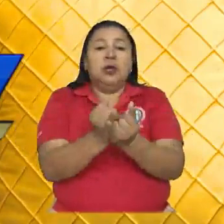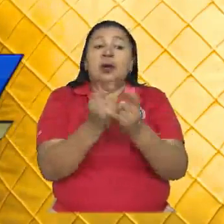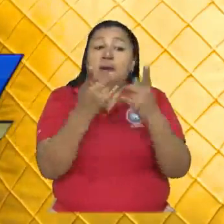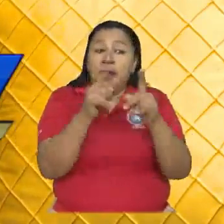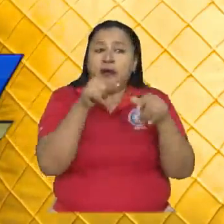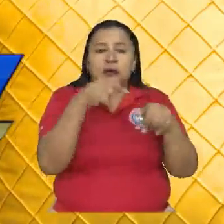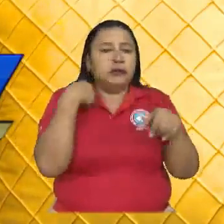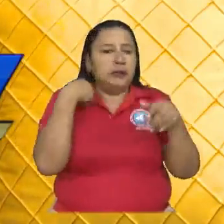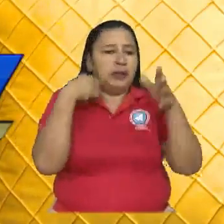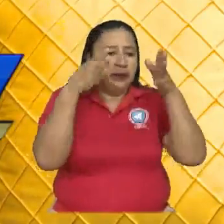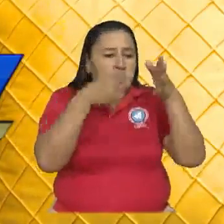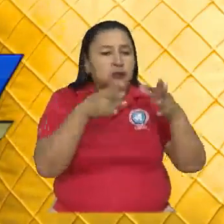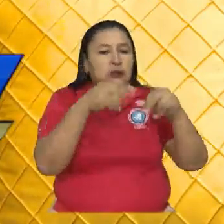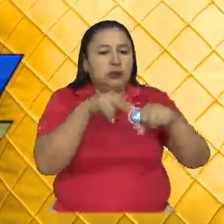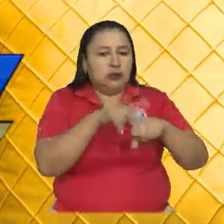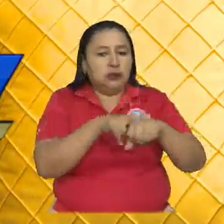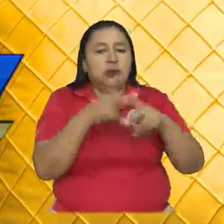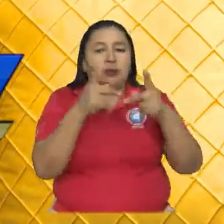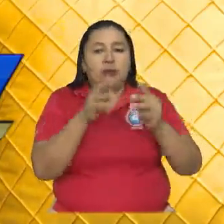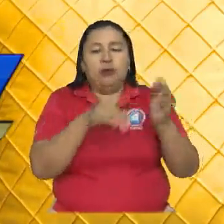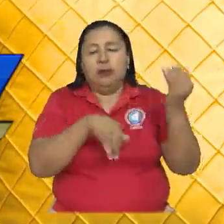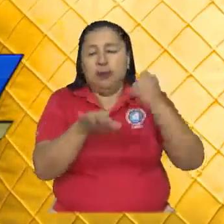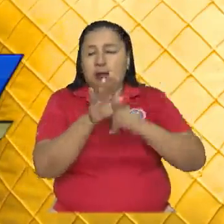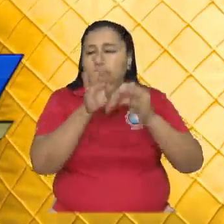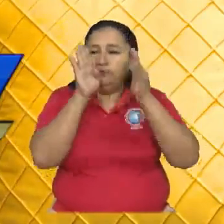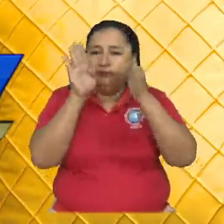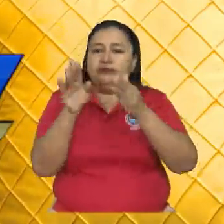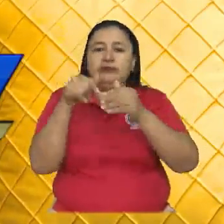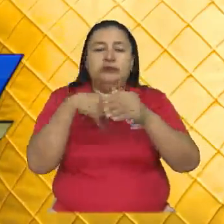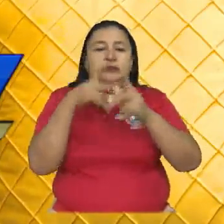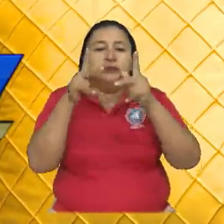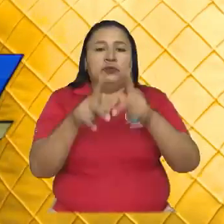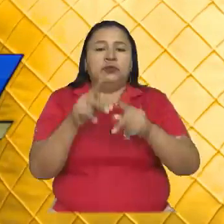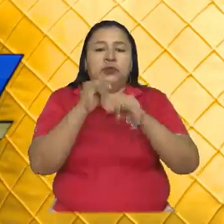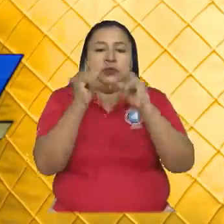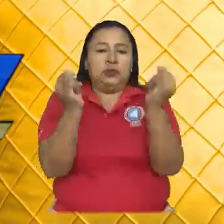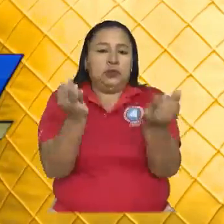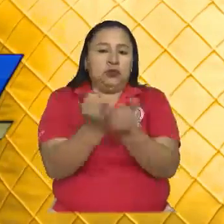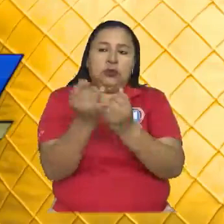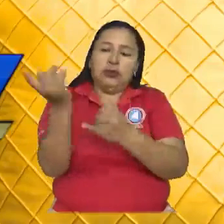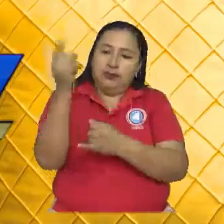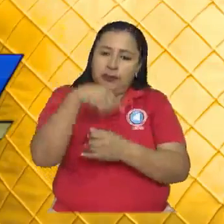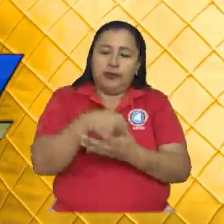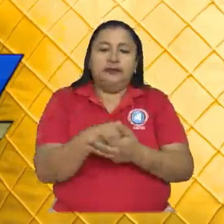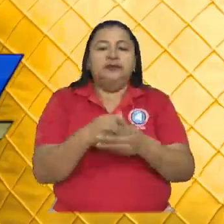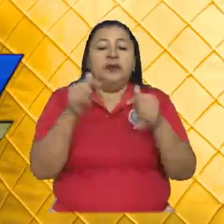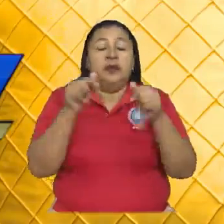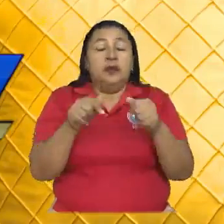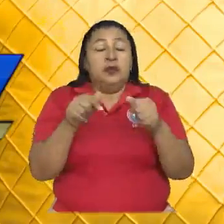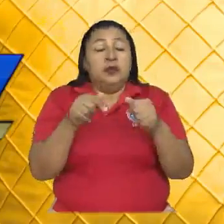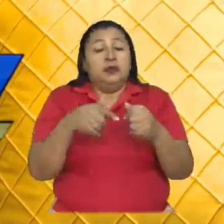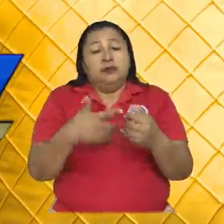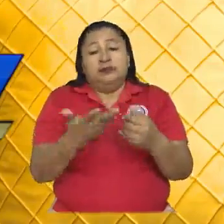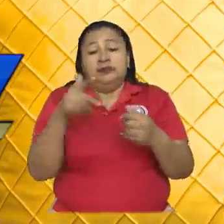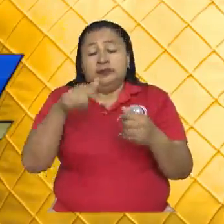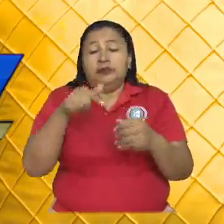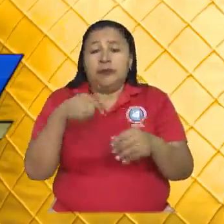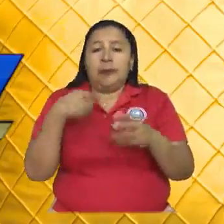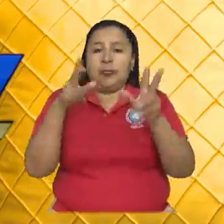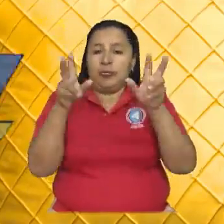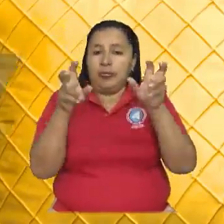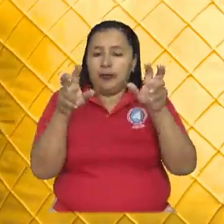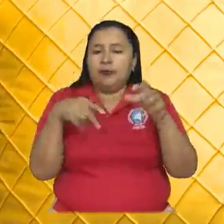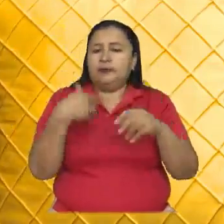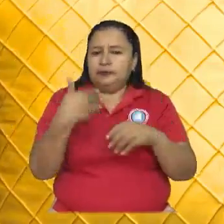descuidar el nacional, pero dando un mayor énfasis, ¿verdad?, al internacional. Okay. En esa materia,